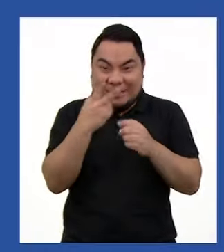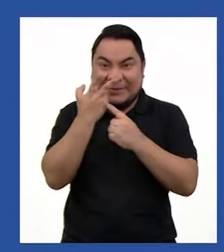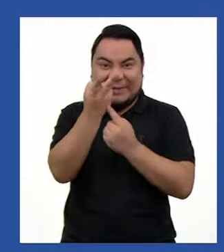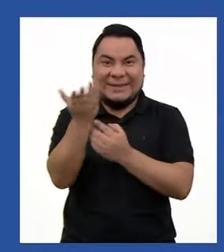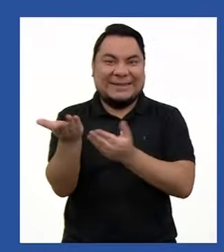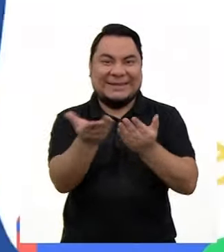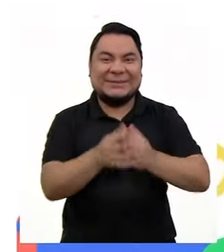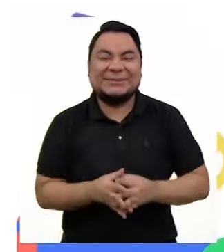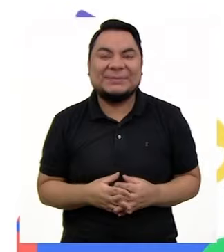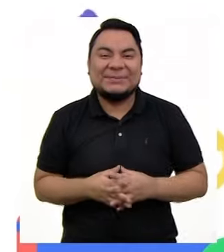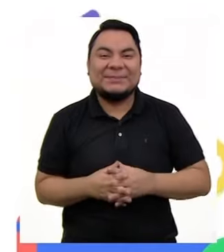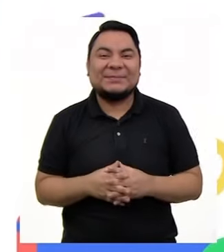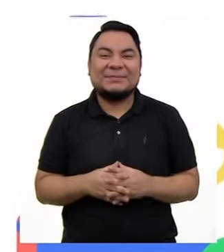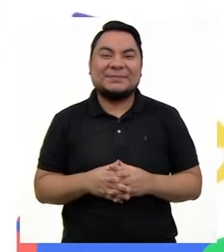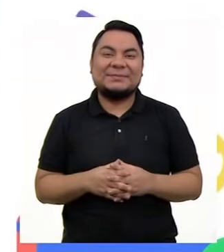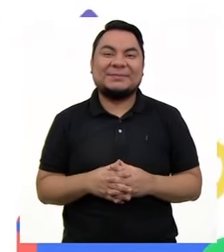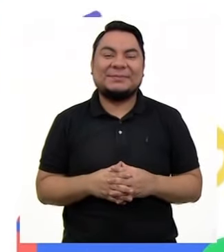verlo.